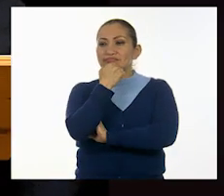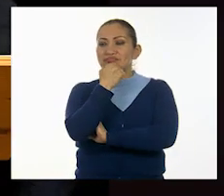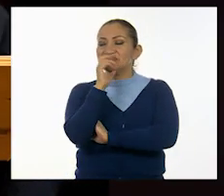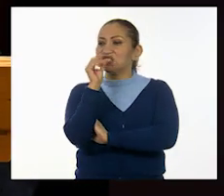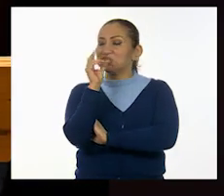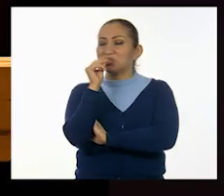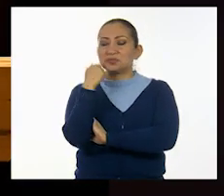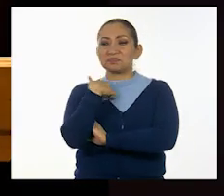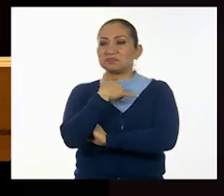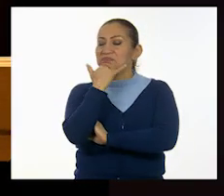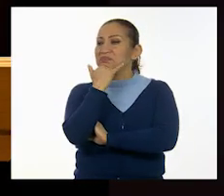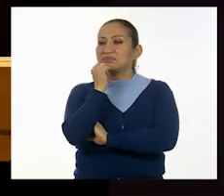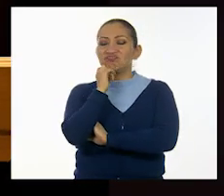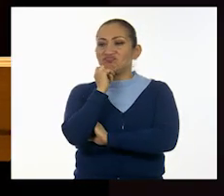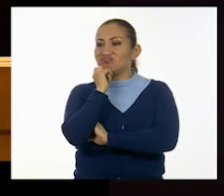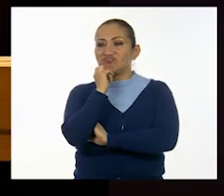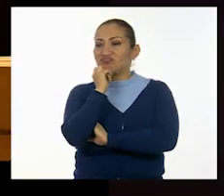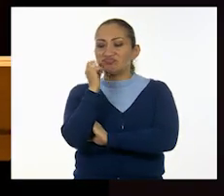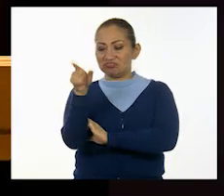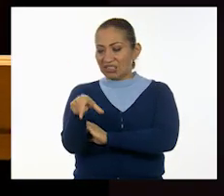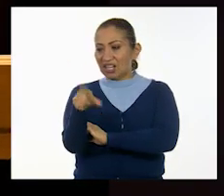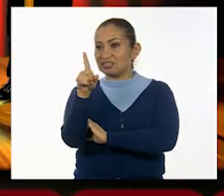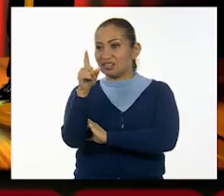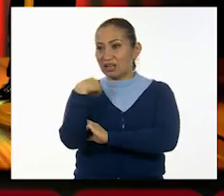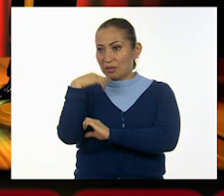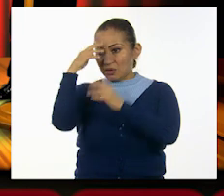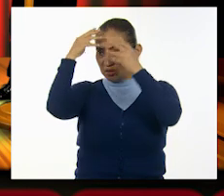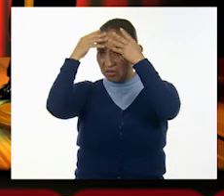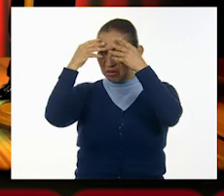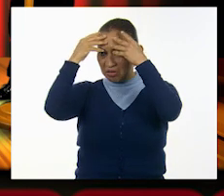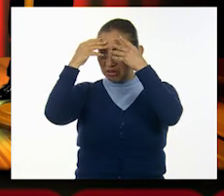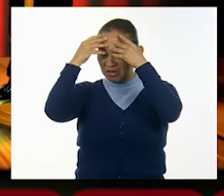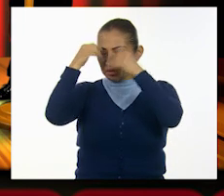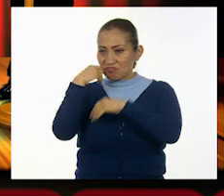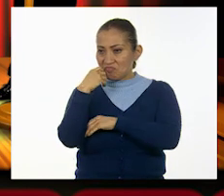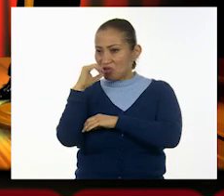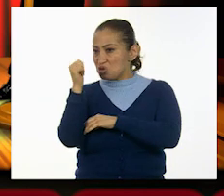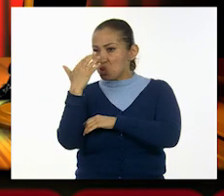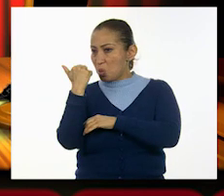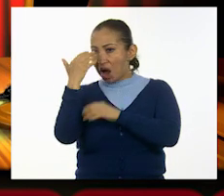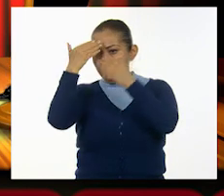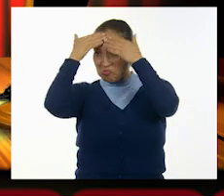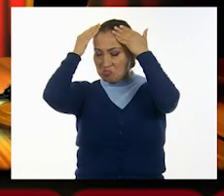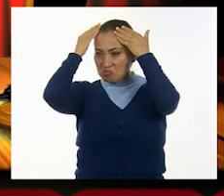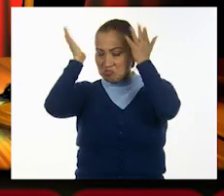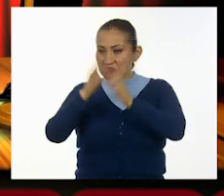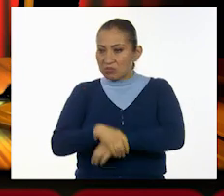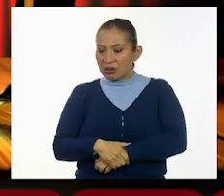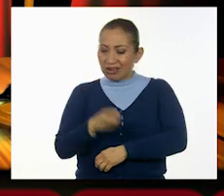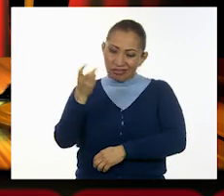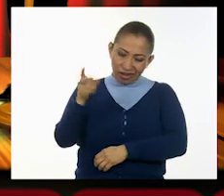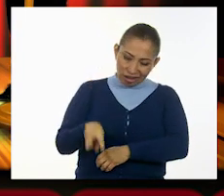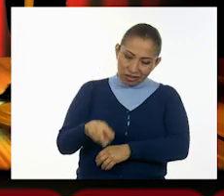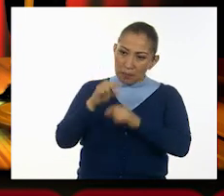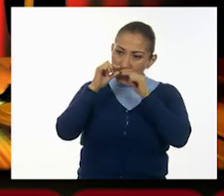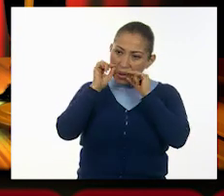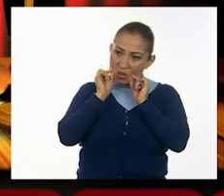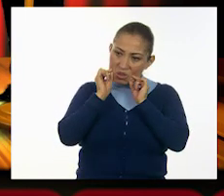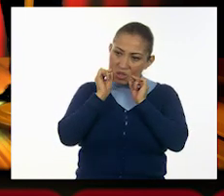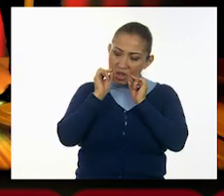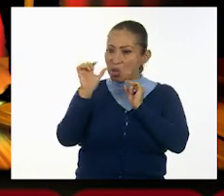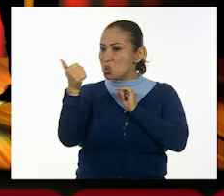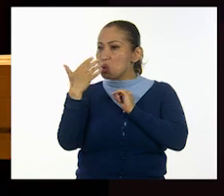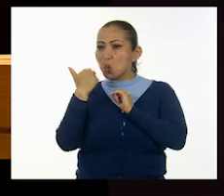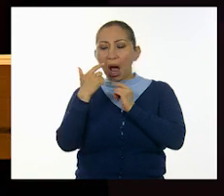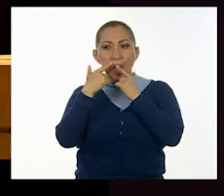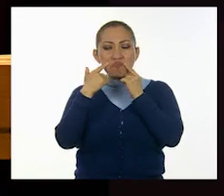No, estoy equivocado. Este tiene flequito y el otro no tenía flequito. Este tiene bigotes.